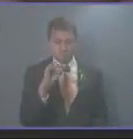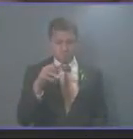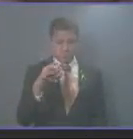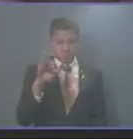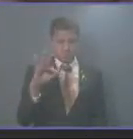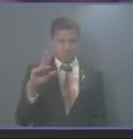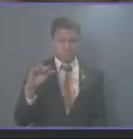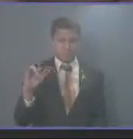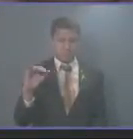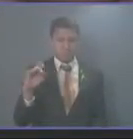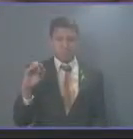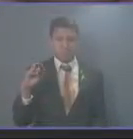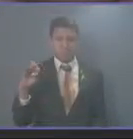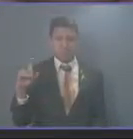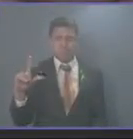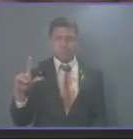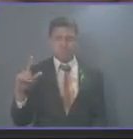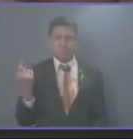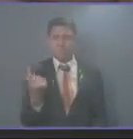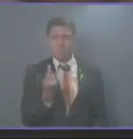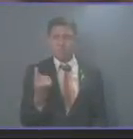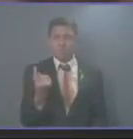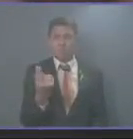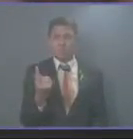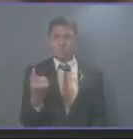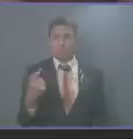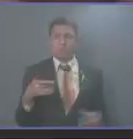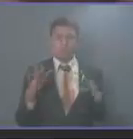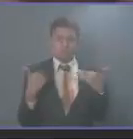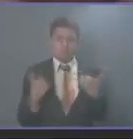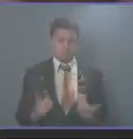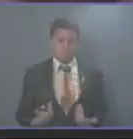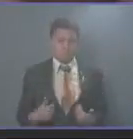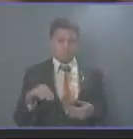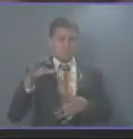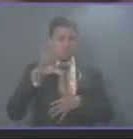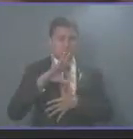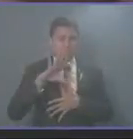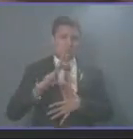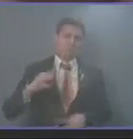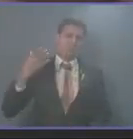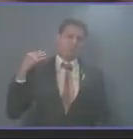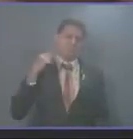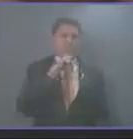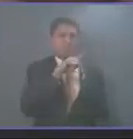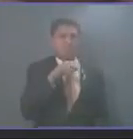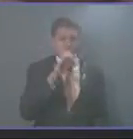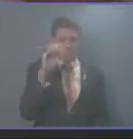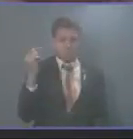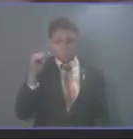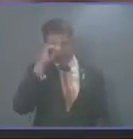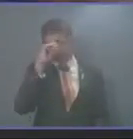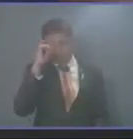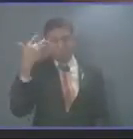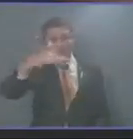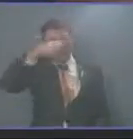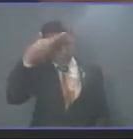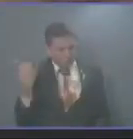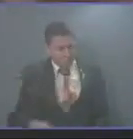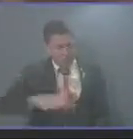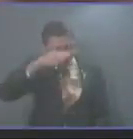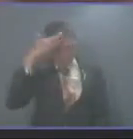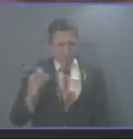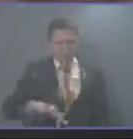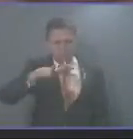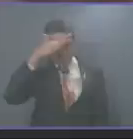L. Cargwell, ciudadano de los Estados Unidos de América, desde el año 2000 trabaja incansablemente